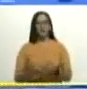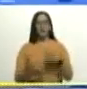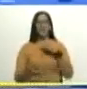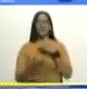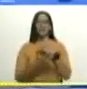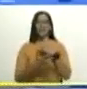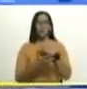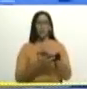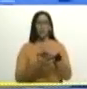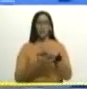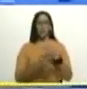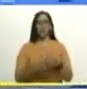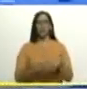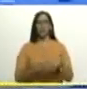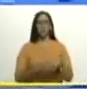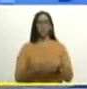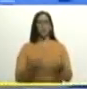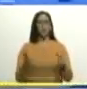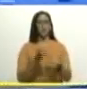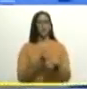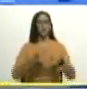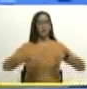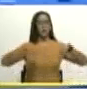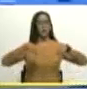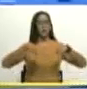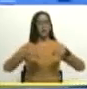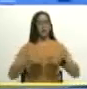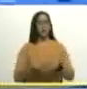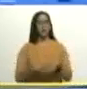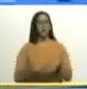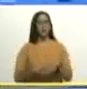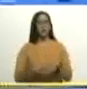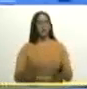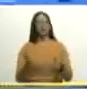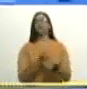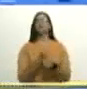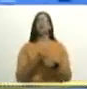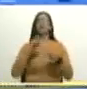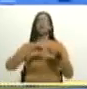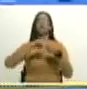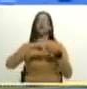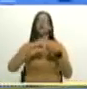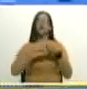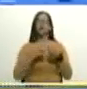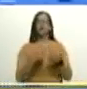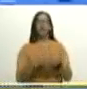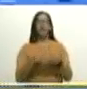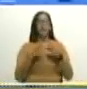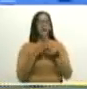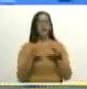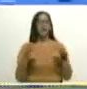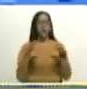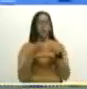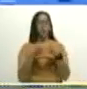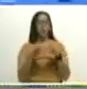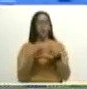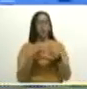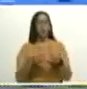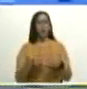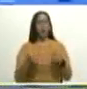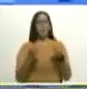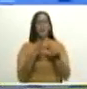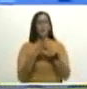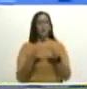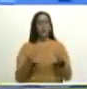tecnología, conseguir mercados, conseguir socios para todos los sectores, para todos